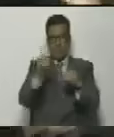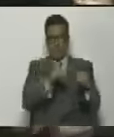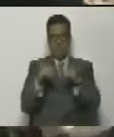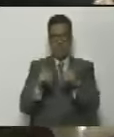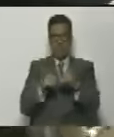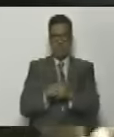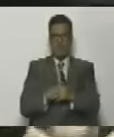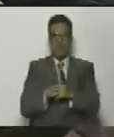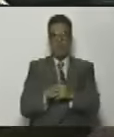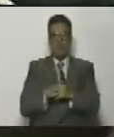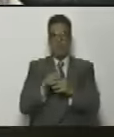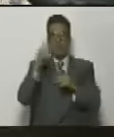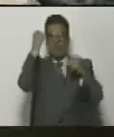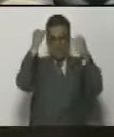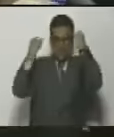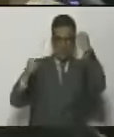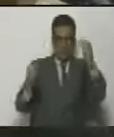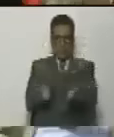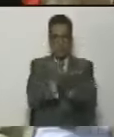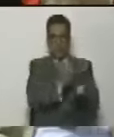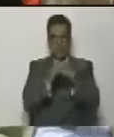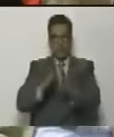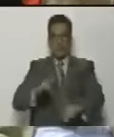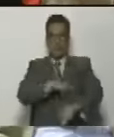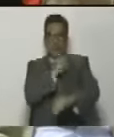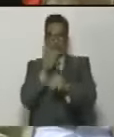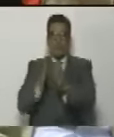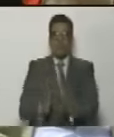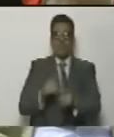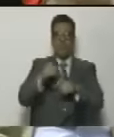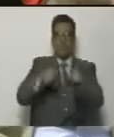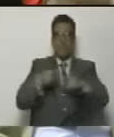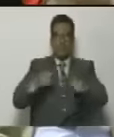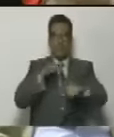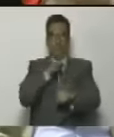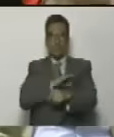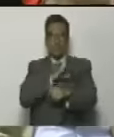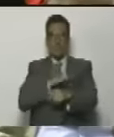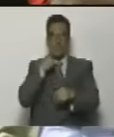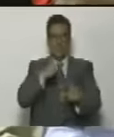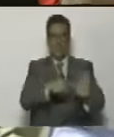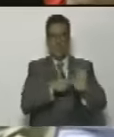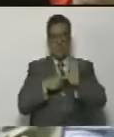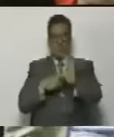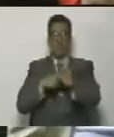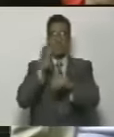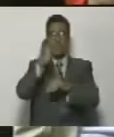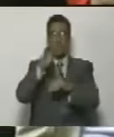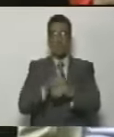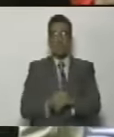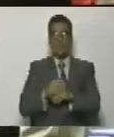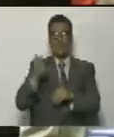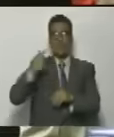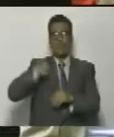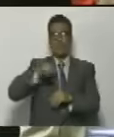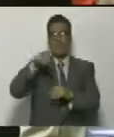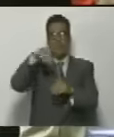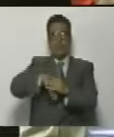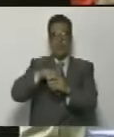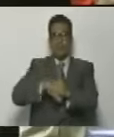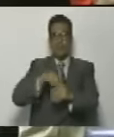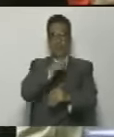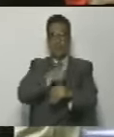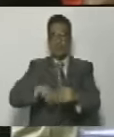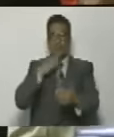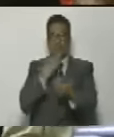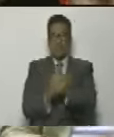diálogo. Intelectuales, académicos, universitarios, cultores, movimientos sociales, de frente con el país y tendremos elecciones